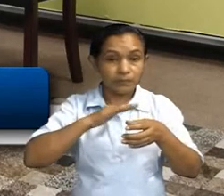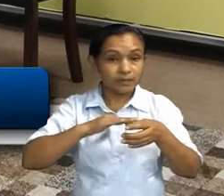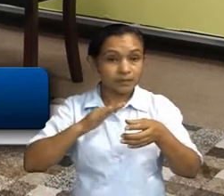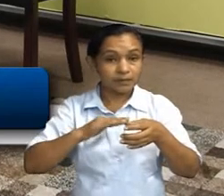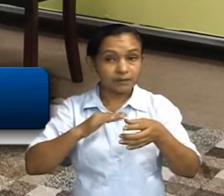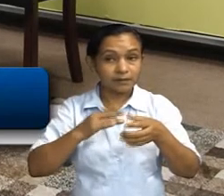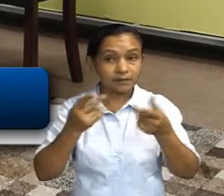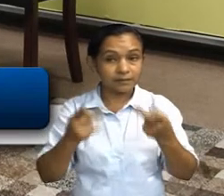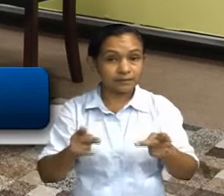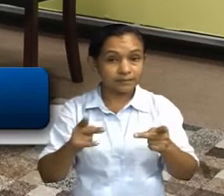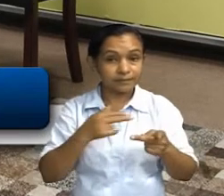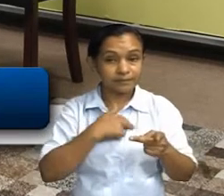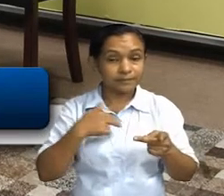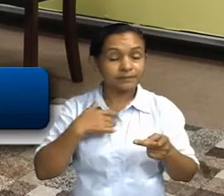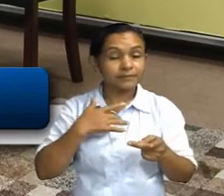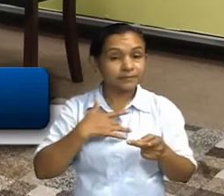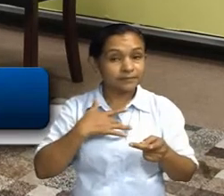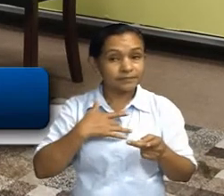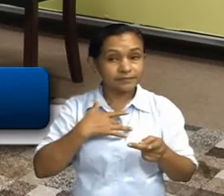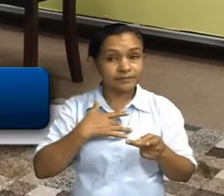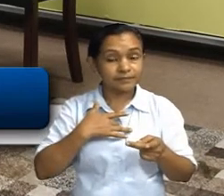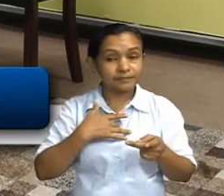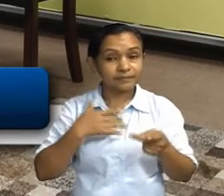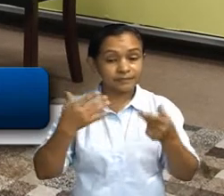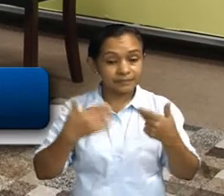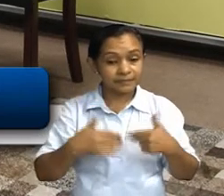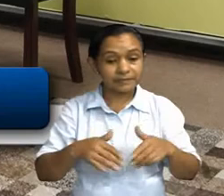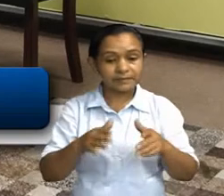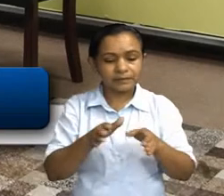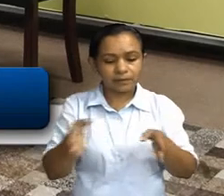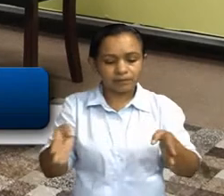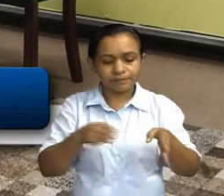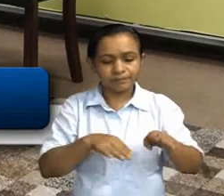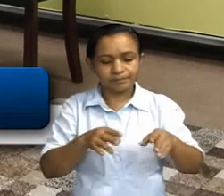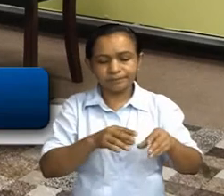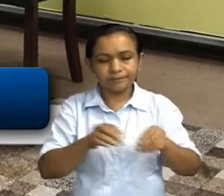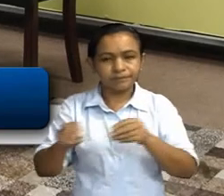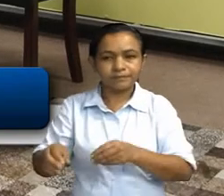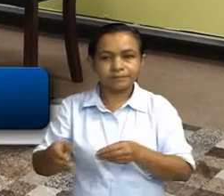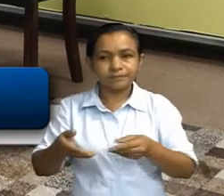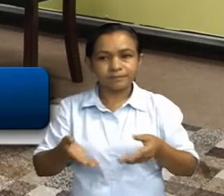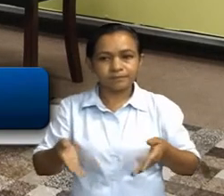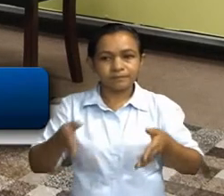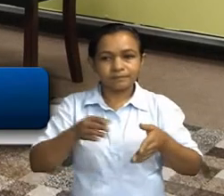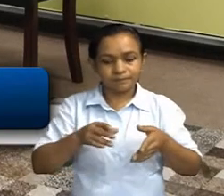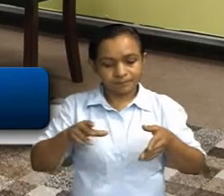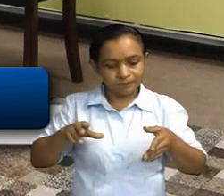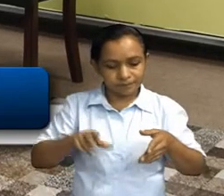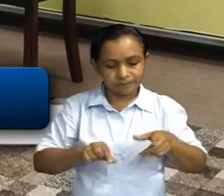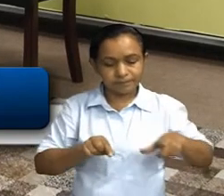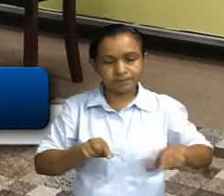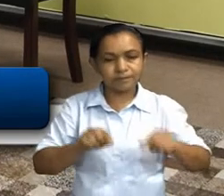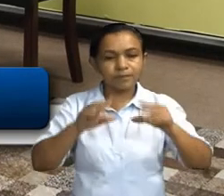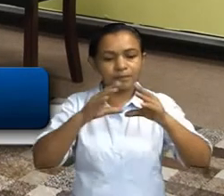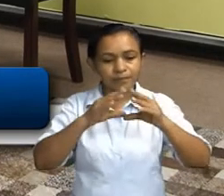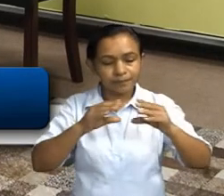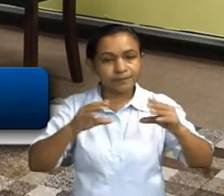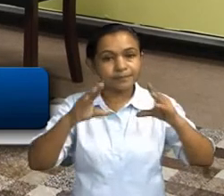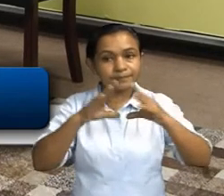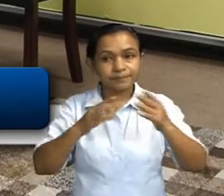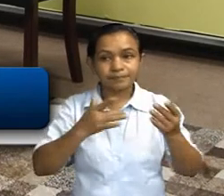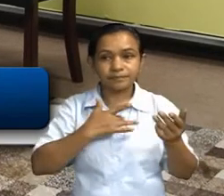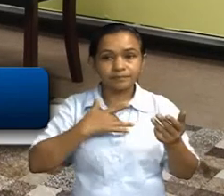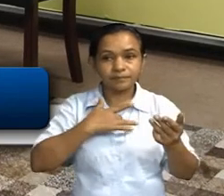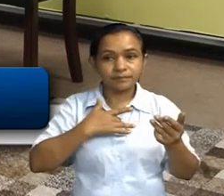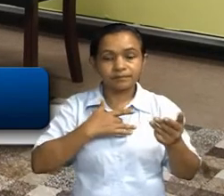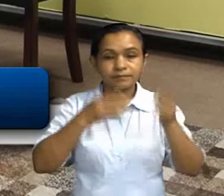lesiones. Lo que usted necesita es dejar el pamper y empezar a ponerle a su hijo pañales de algodón. Sí